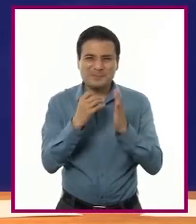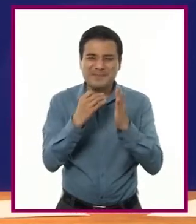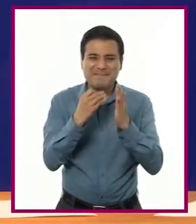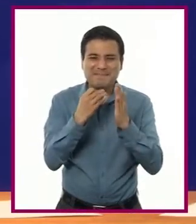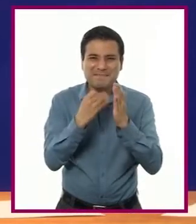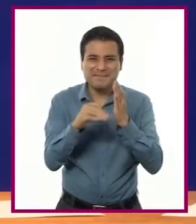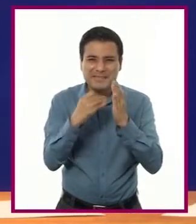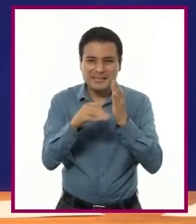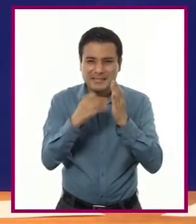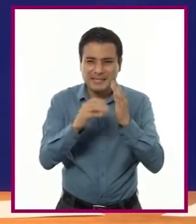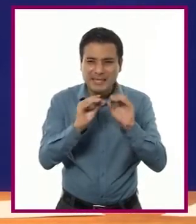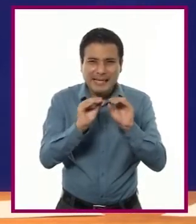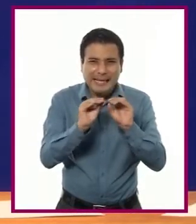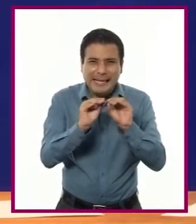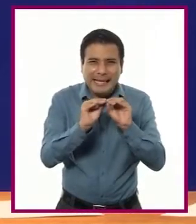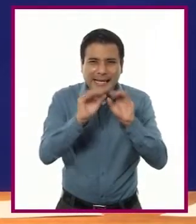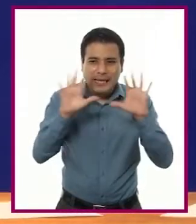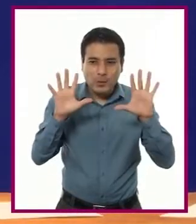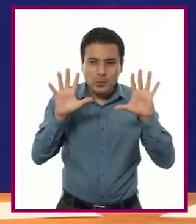aclarar algo.